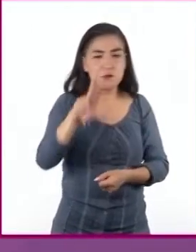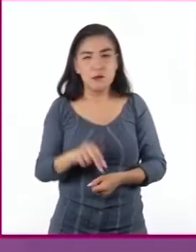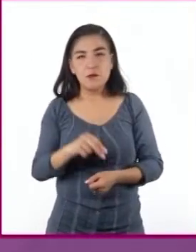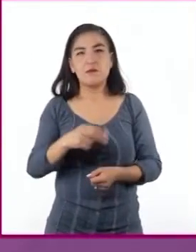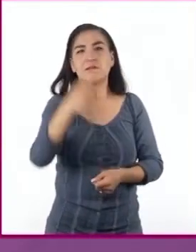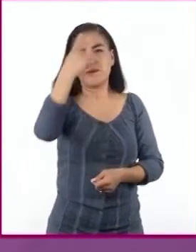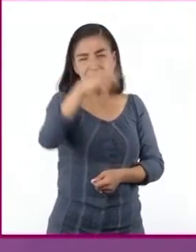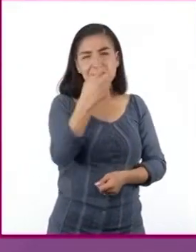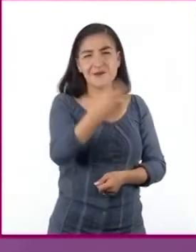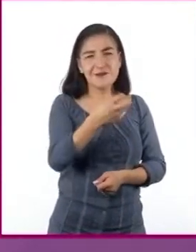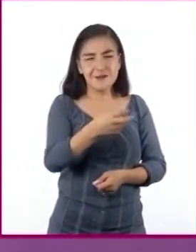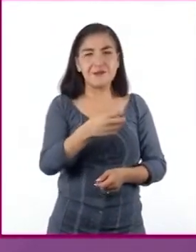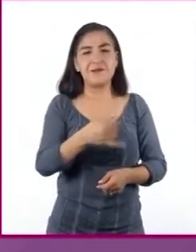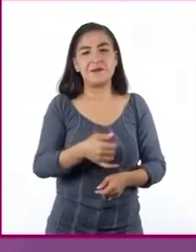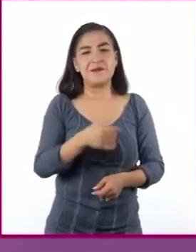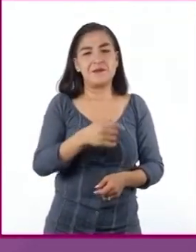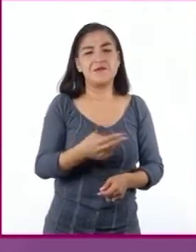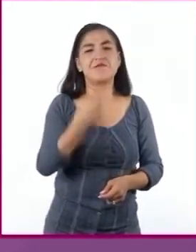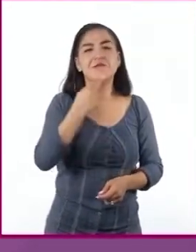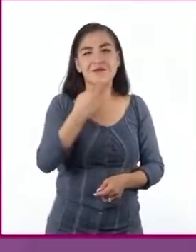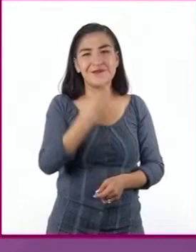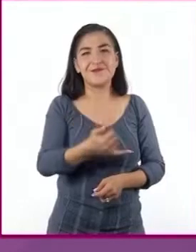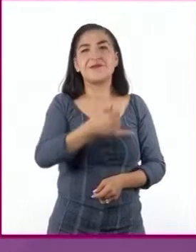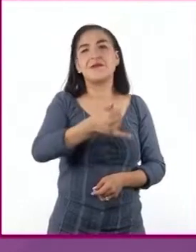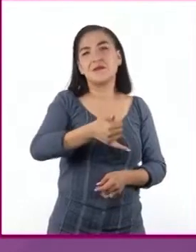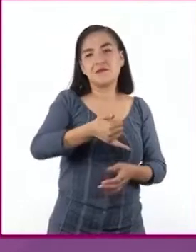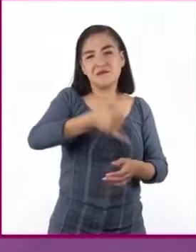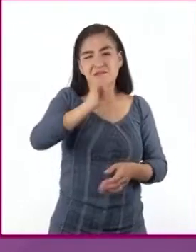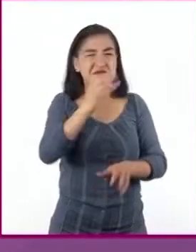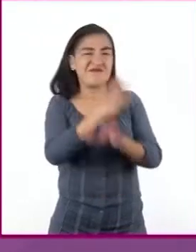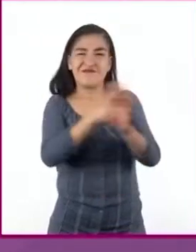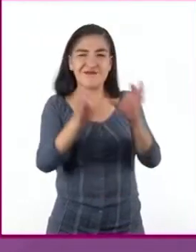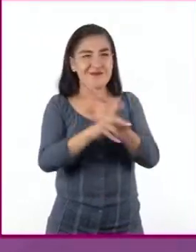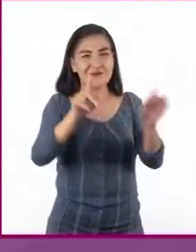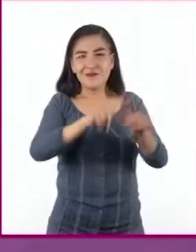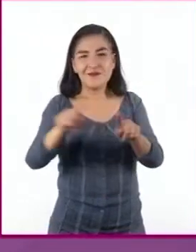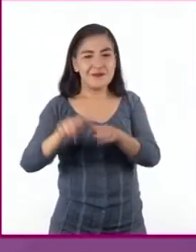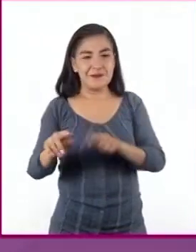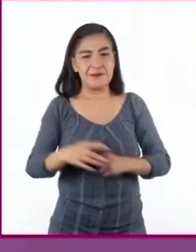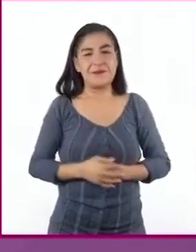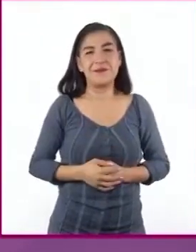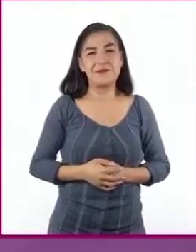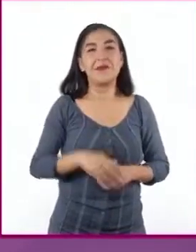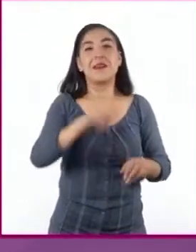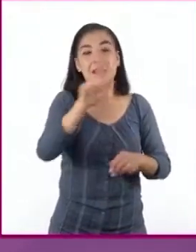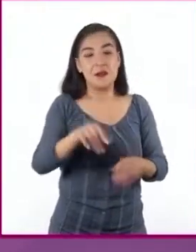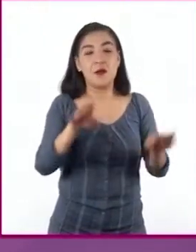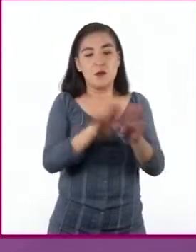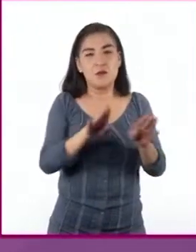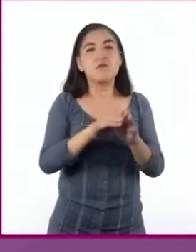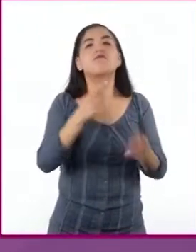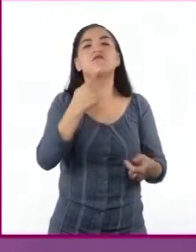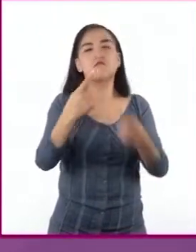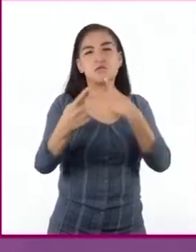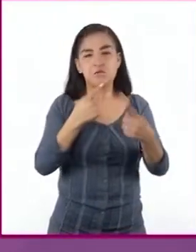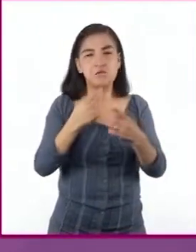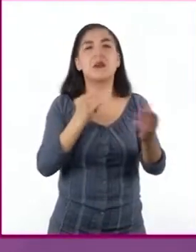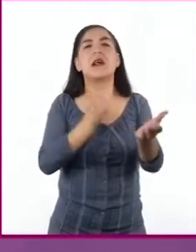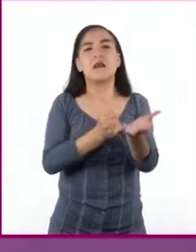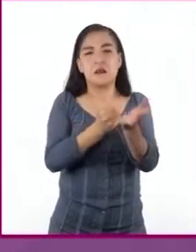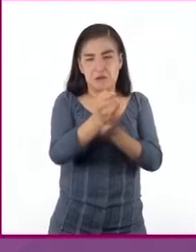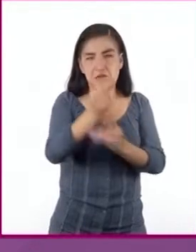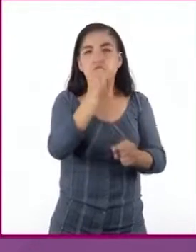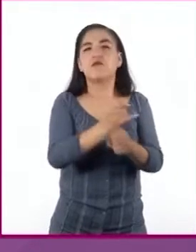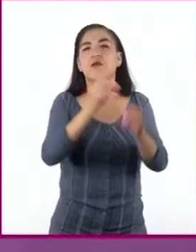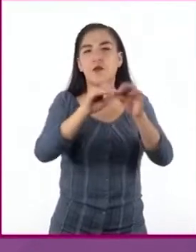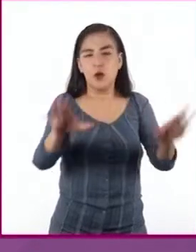producto. Con toda la información recabada y contrastada, podemos tomar una decisión informada y